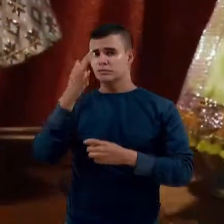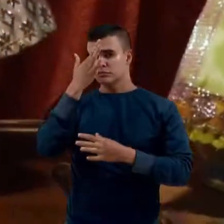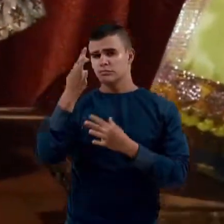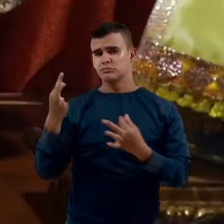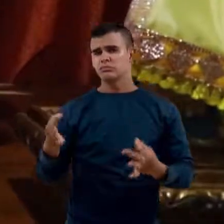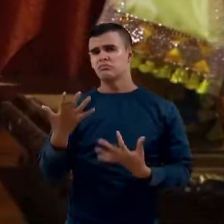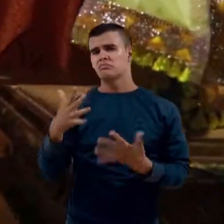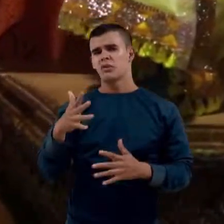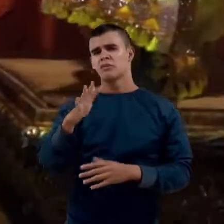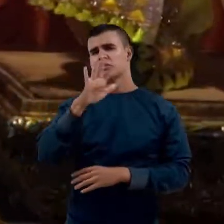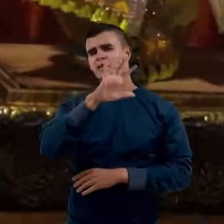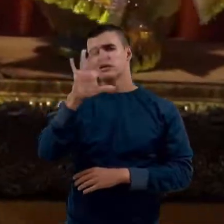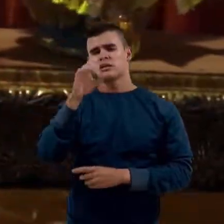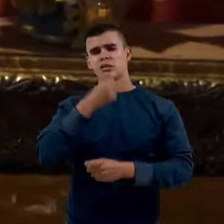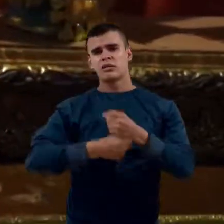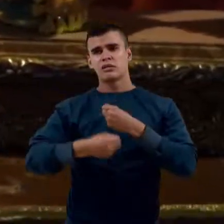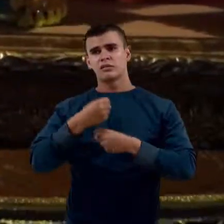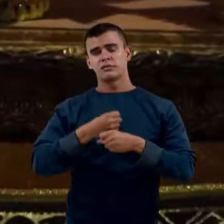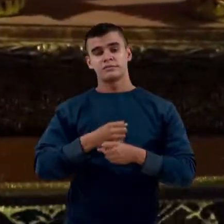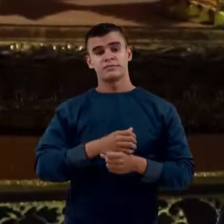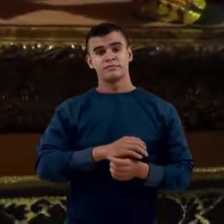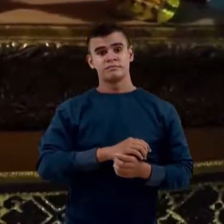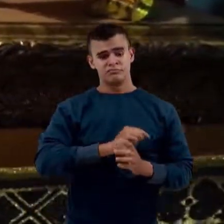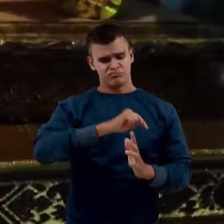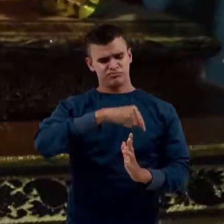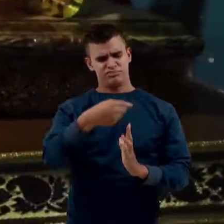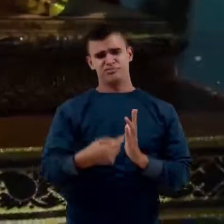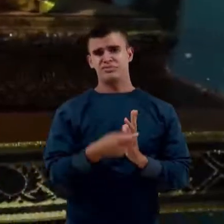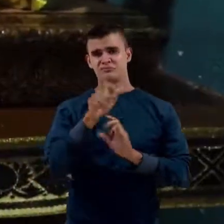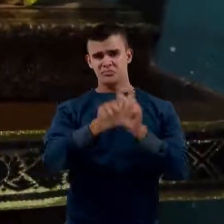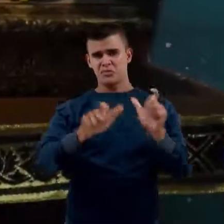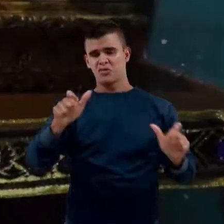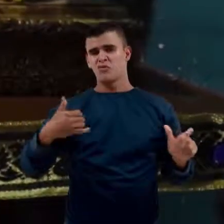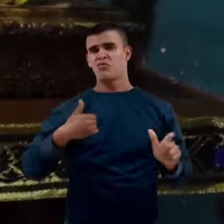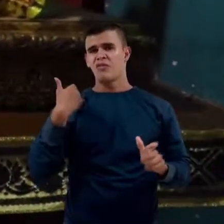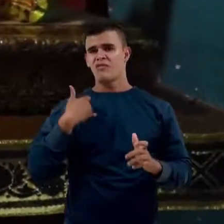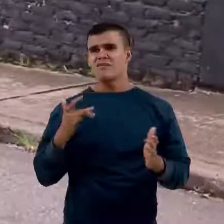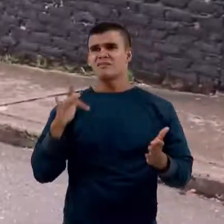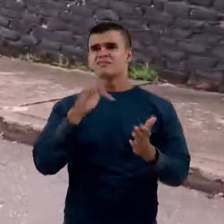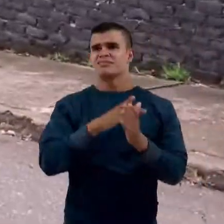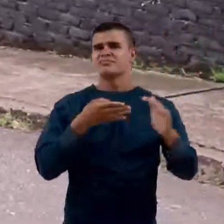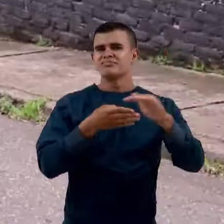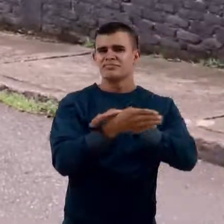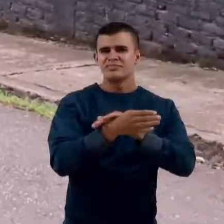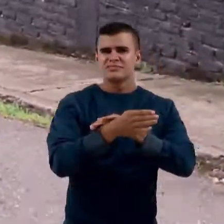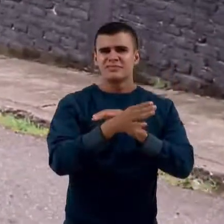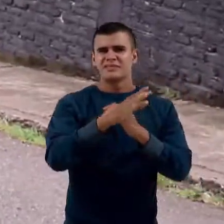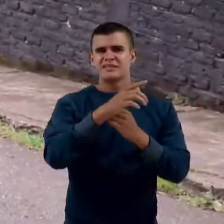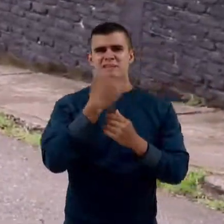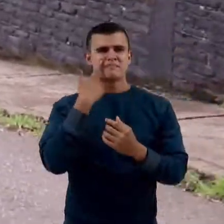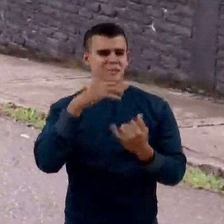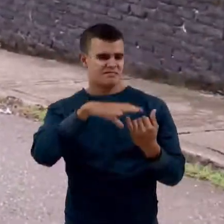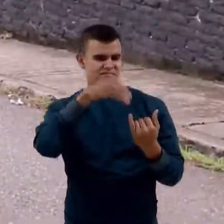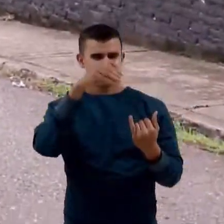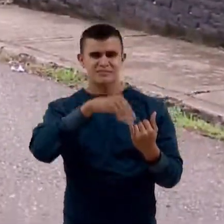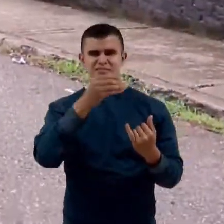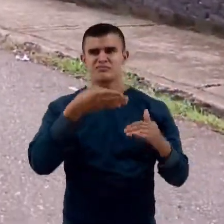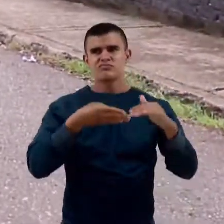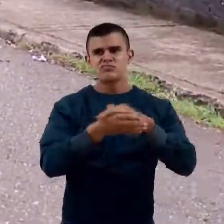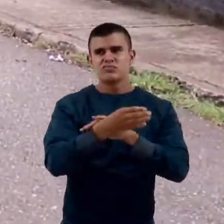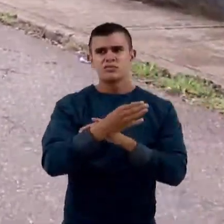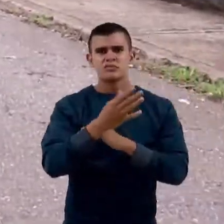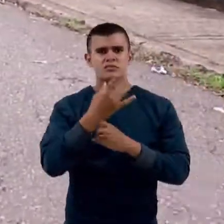fuerte, hace 500 años. ¿No? Baba y los otros jóvenes que asisten a este templo en San Antonio manifiestan hacerlo por lo que encuentran